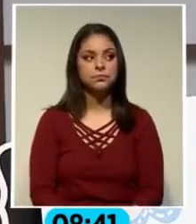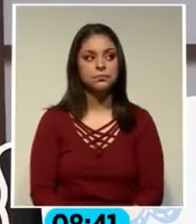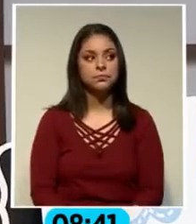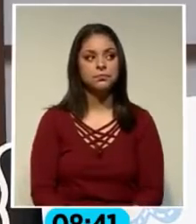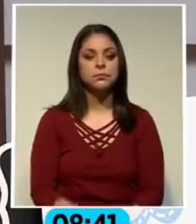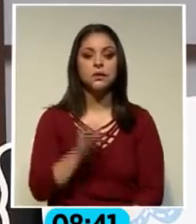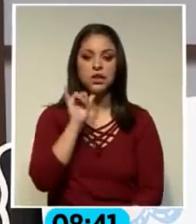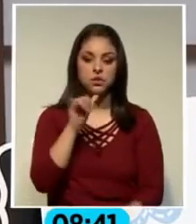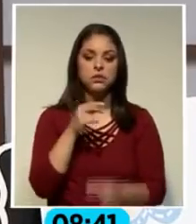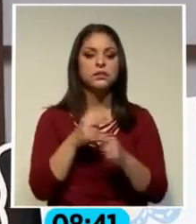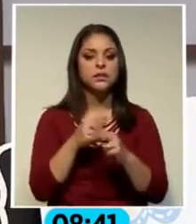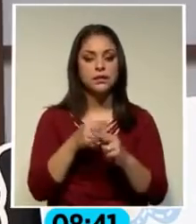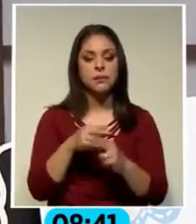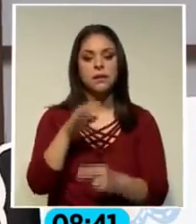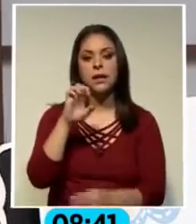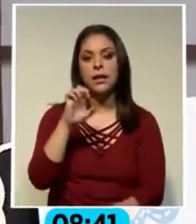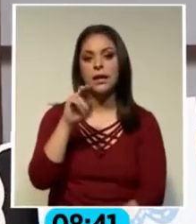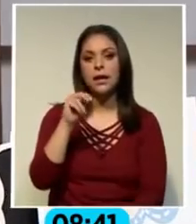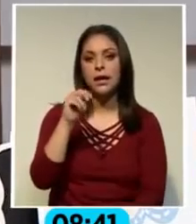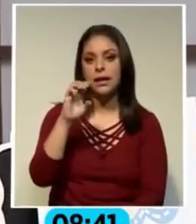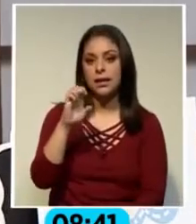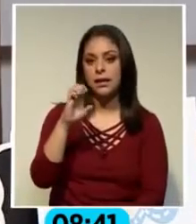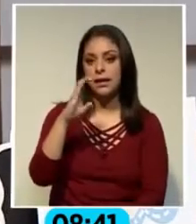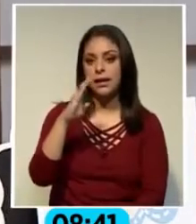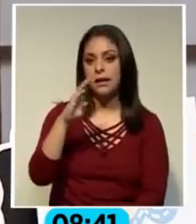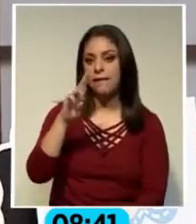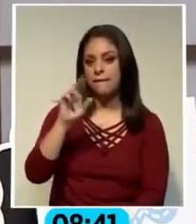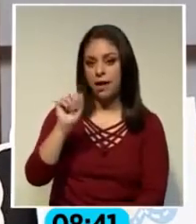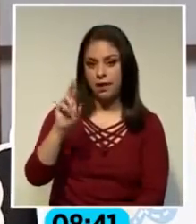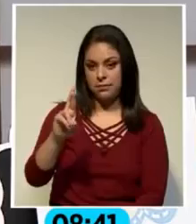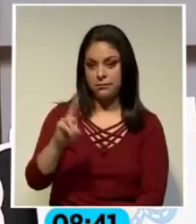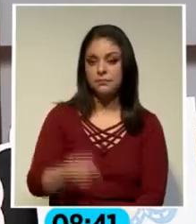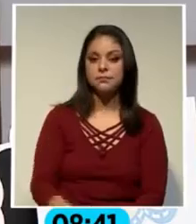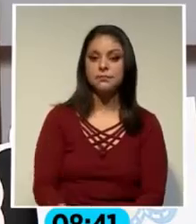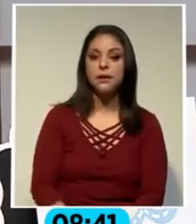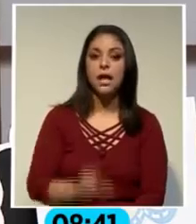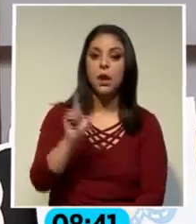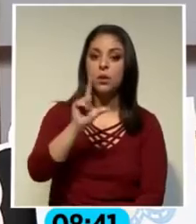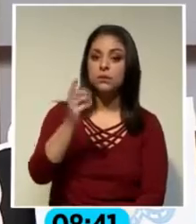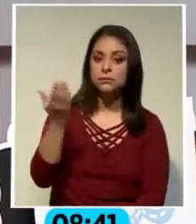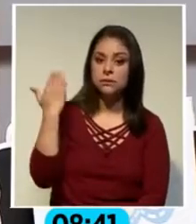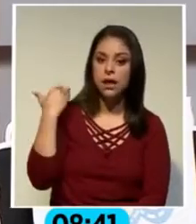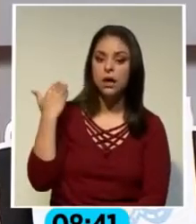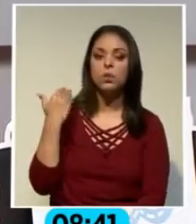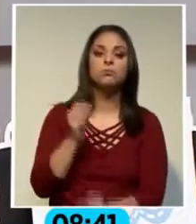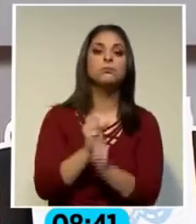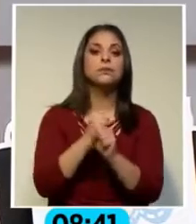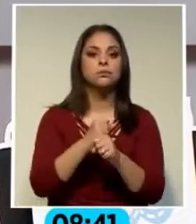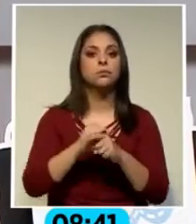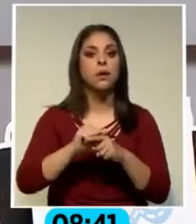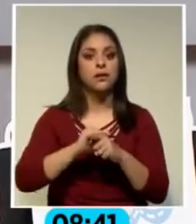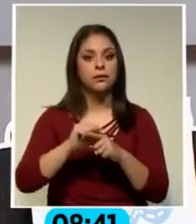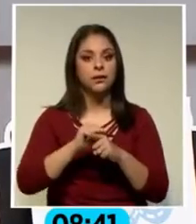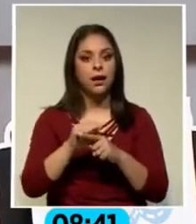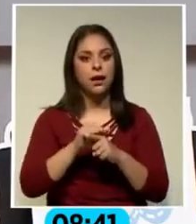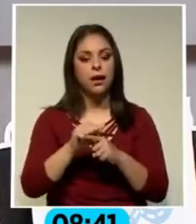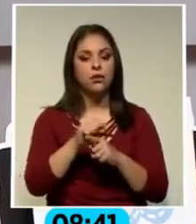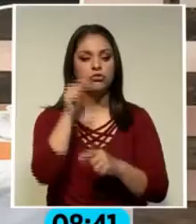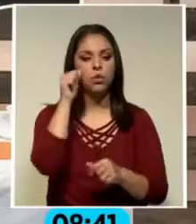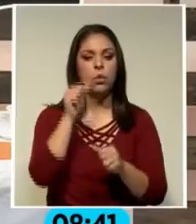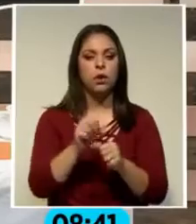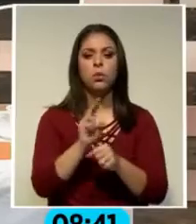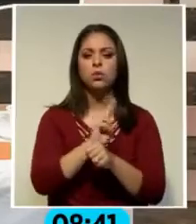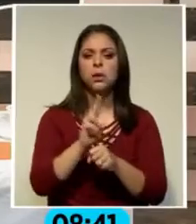llama enhebrar. El lunes hicimos el ejercicio, uno de los ejercicios que nos ayuda antes de este. Porque recuerden que utilizamos